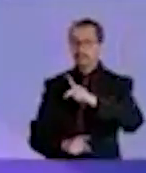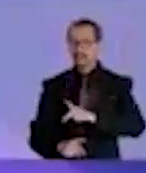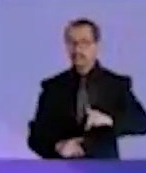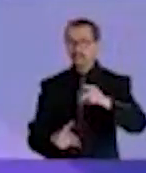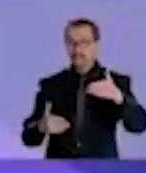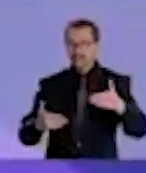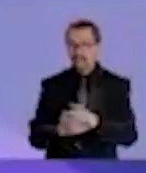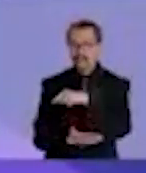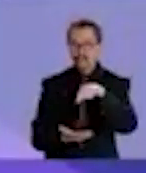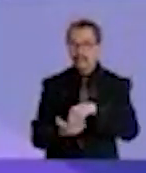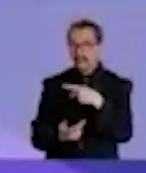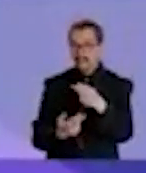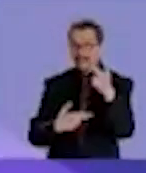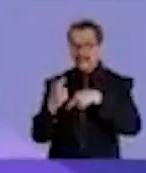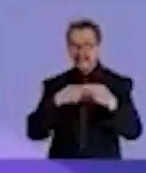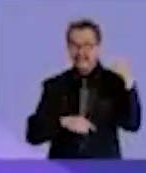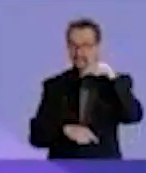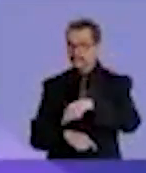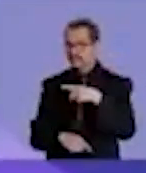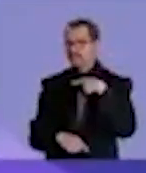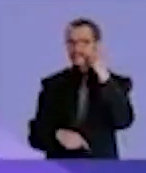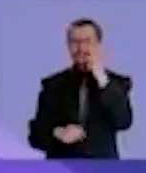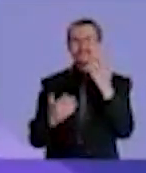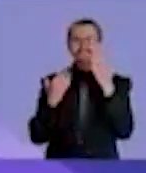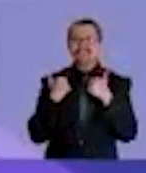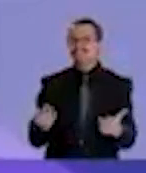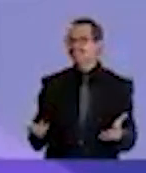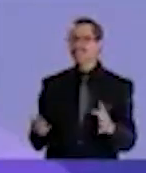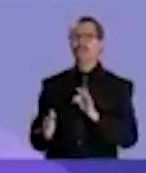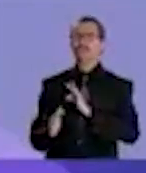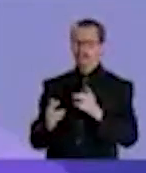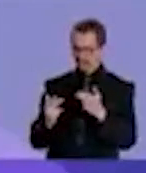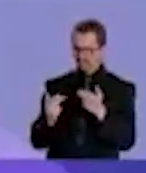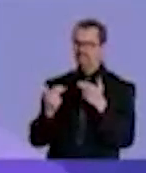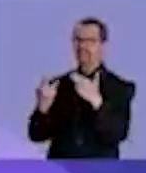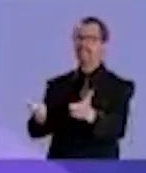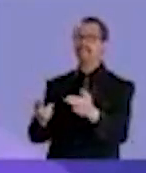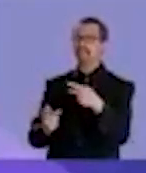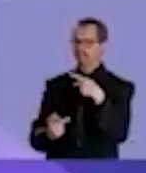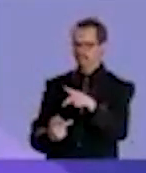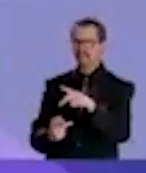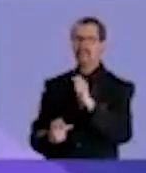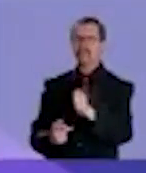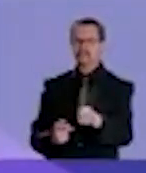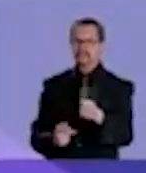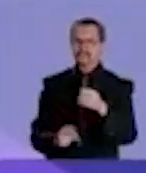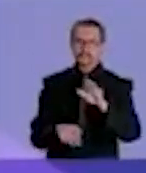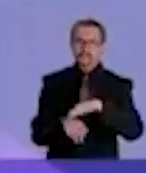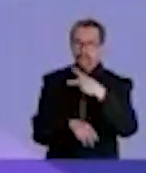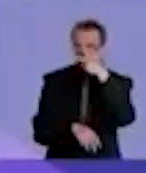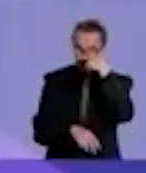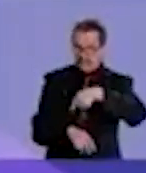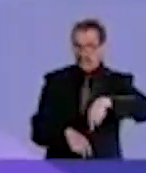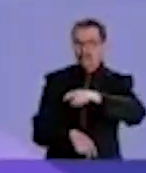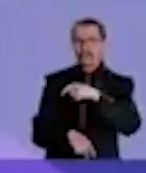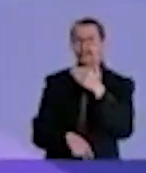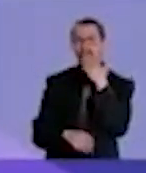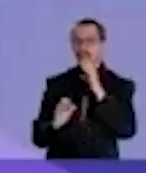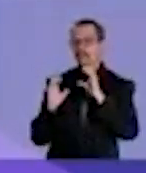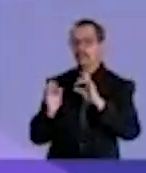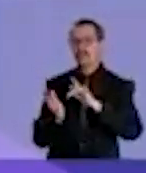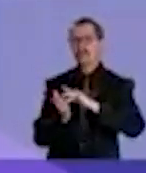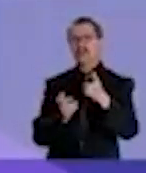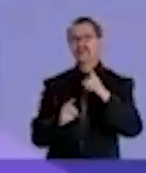que méxico tiene que muchos de ellos se ha conservado por las remesas que ellos envían y que tenemos que reintegrar les